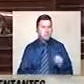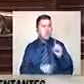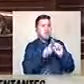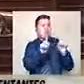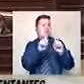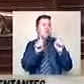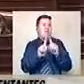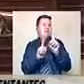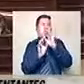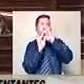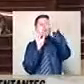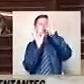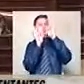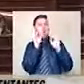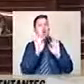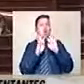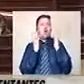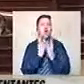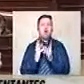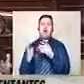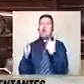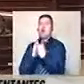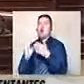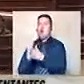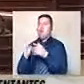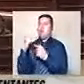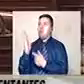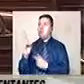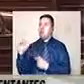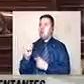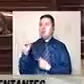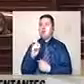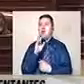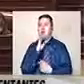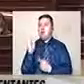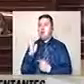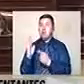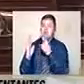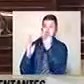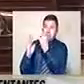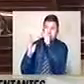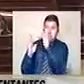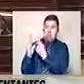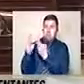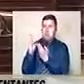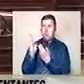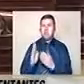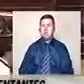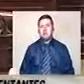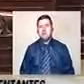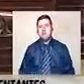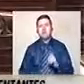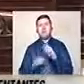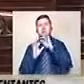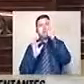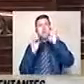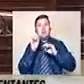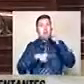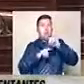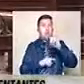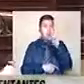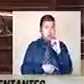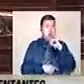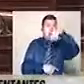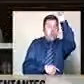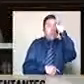de diferentes regiones han dado un argumento respetable e interesante en algunas de su región el vodka no el sí y